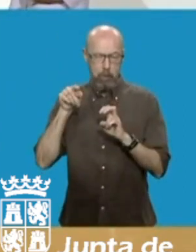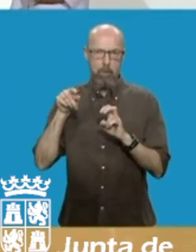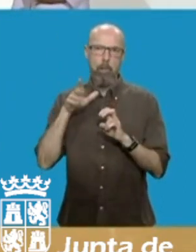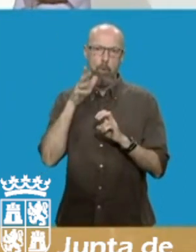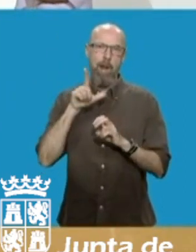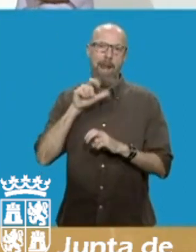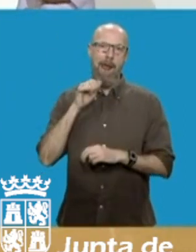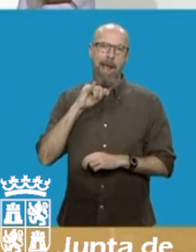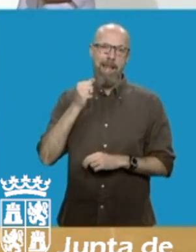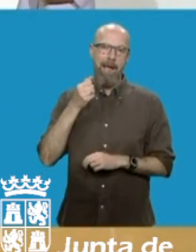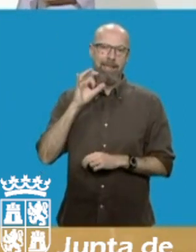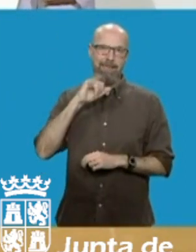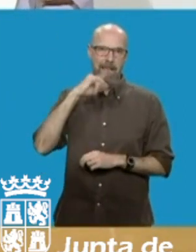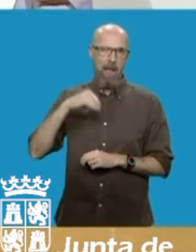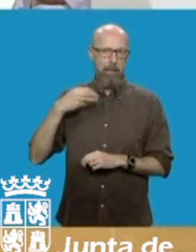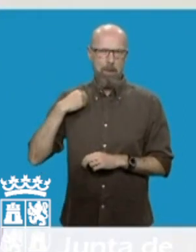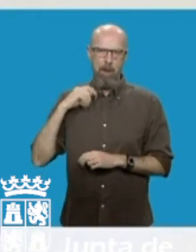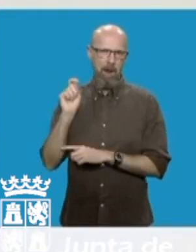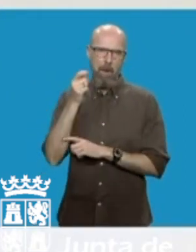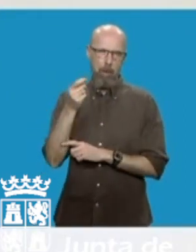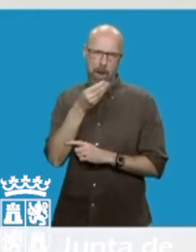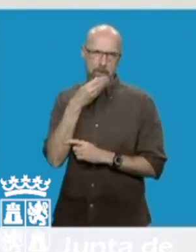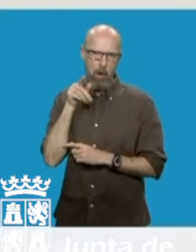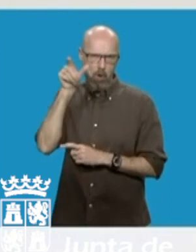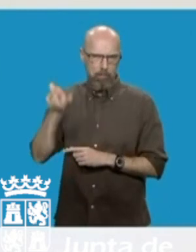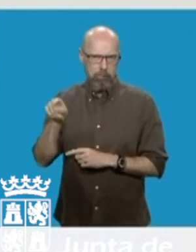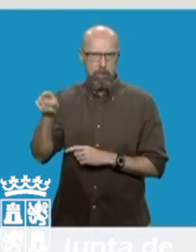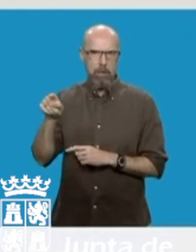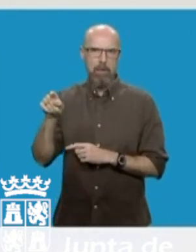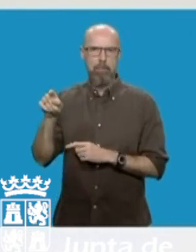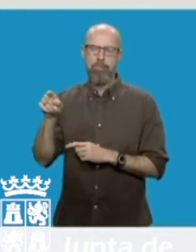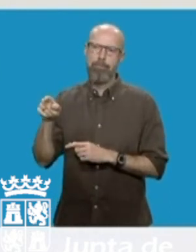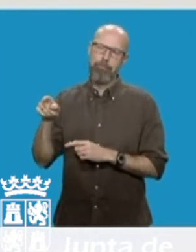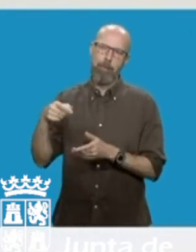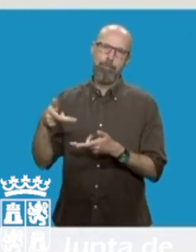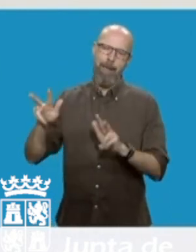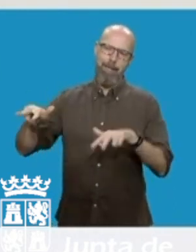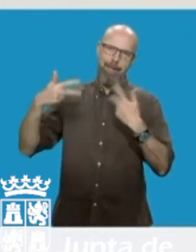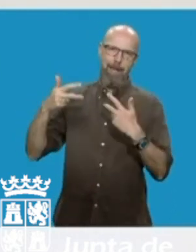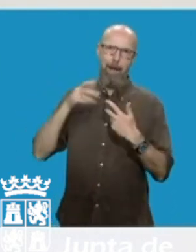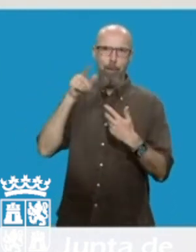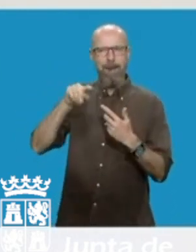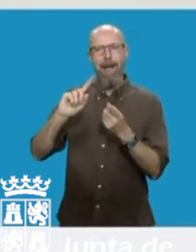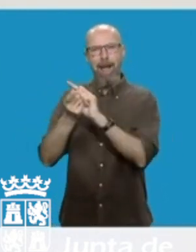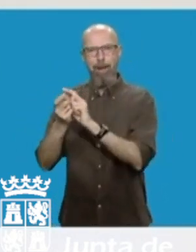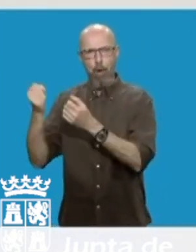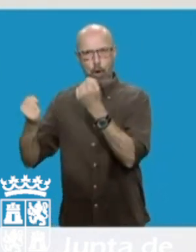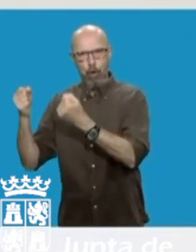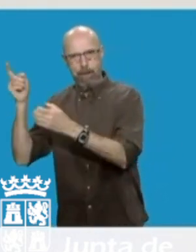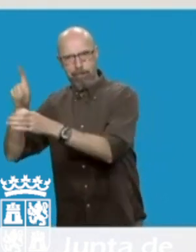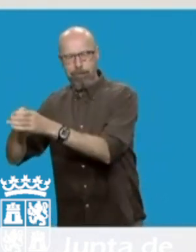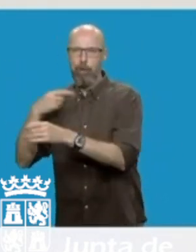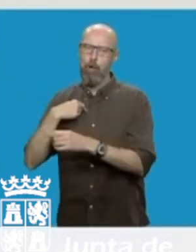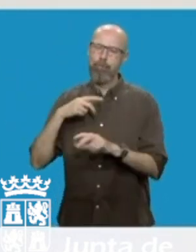Sanz, que es la supercampeona, nos va a dejar jugar a las demás porque se pasa coches. Así que bueno,